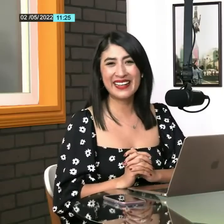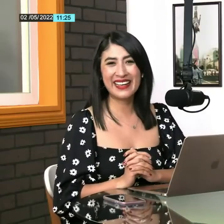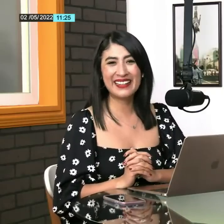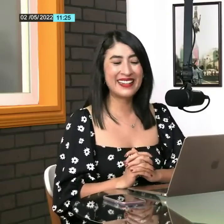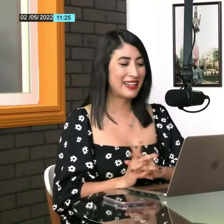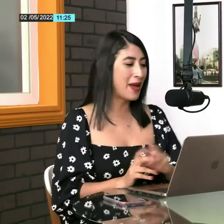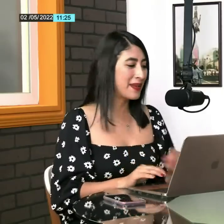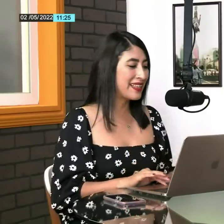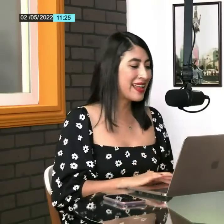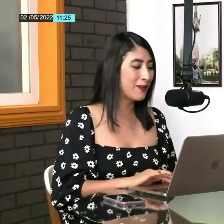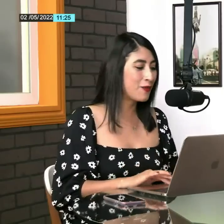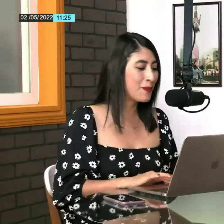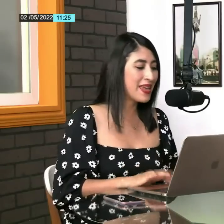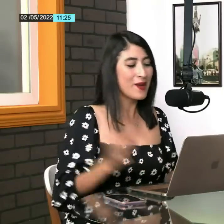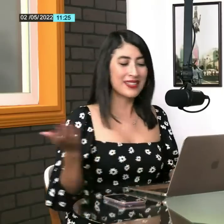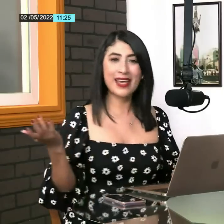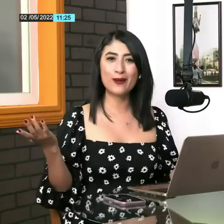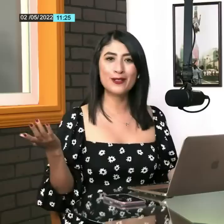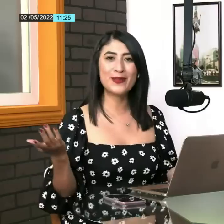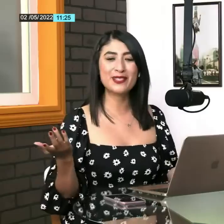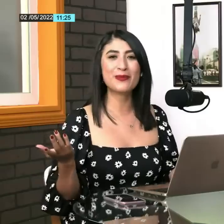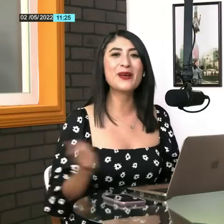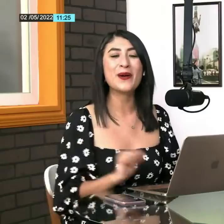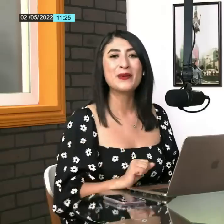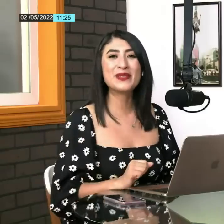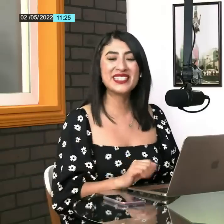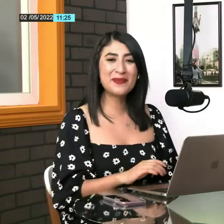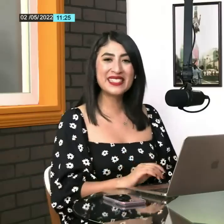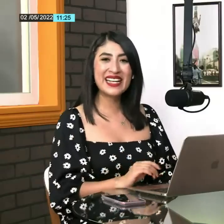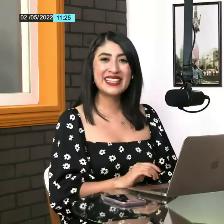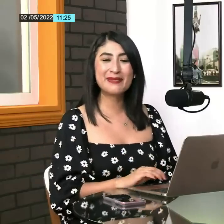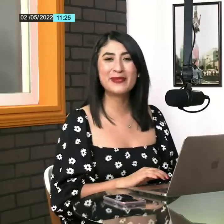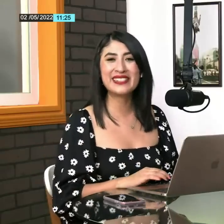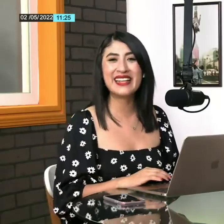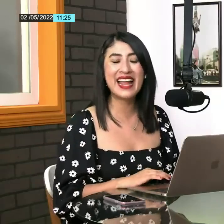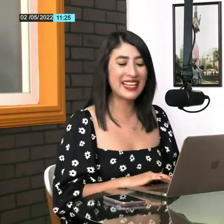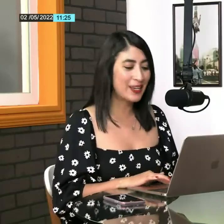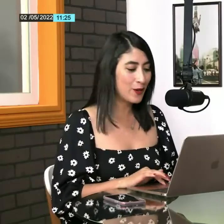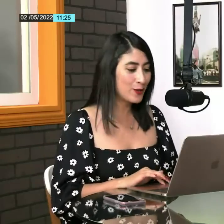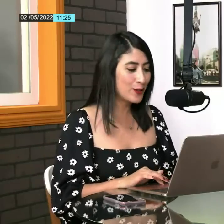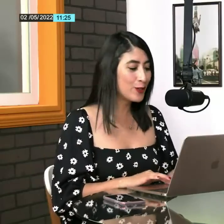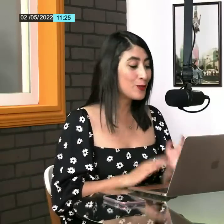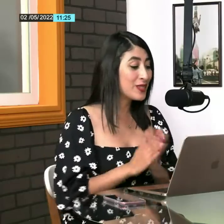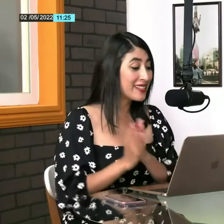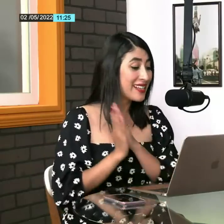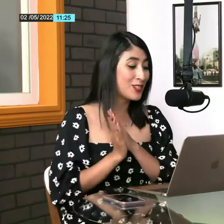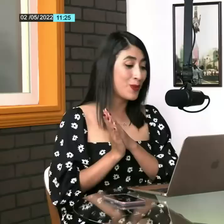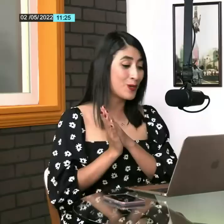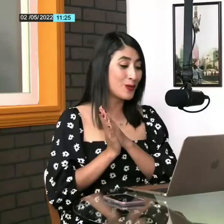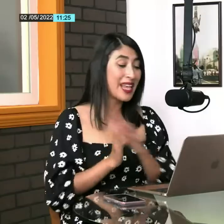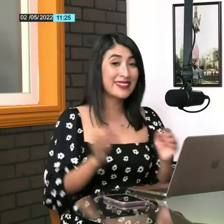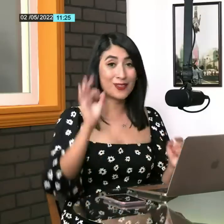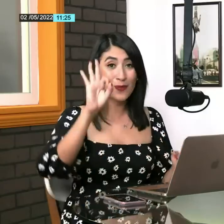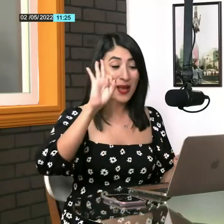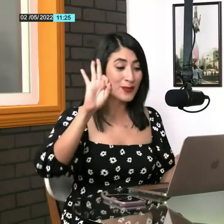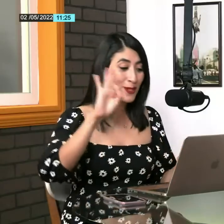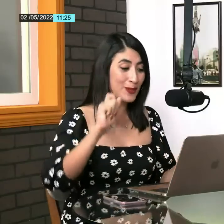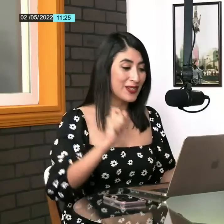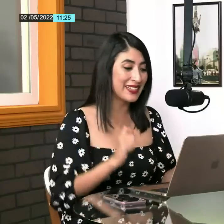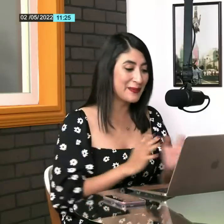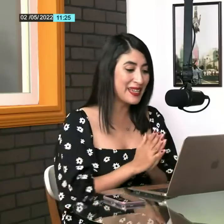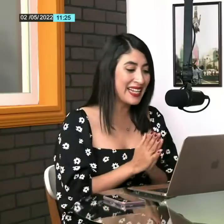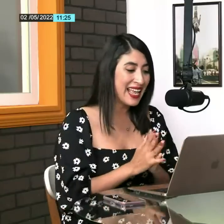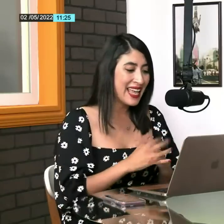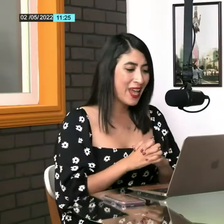quieren en avenida reforma y ahora sí ya con eso me despido muchísimas gracias por estar aquí con nosotros muchas gracias por sus like si superamos